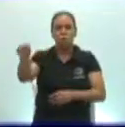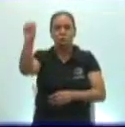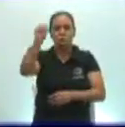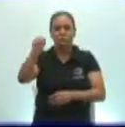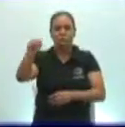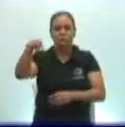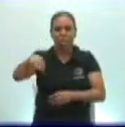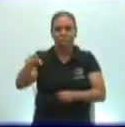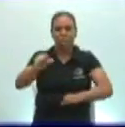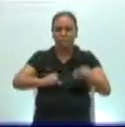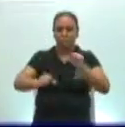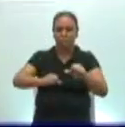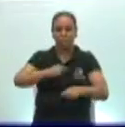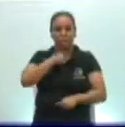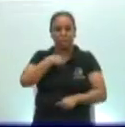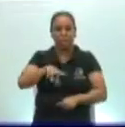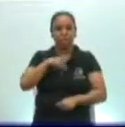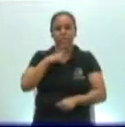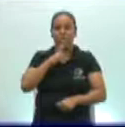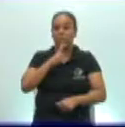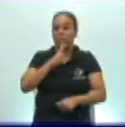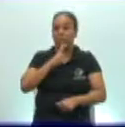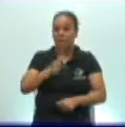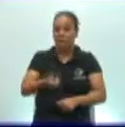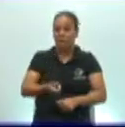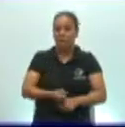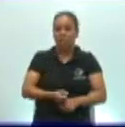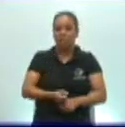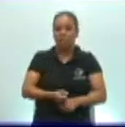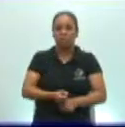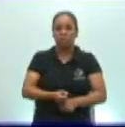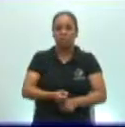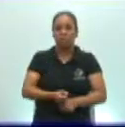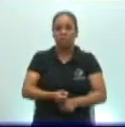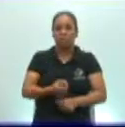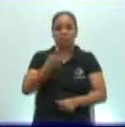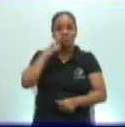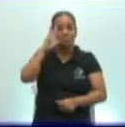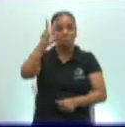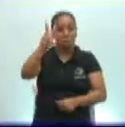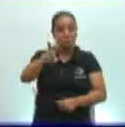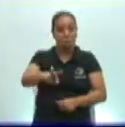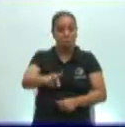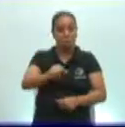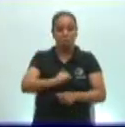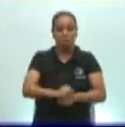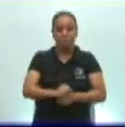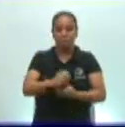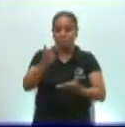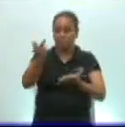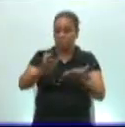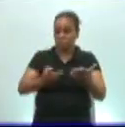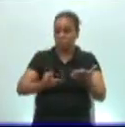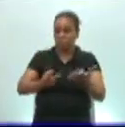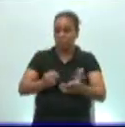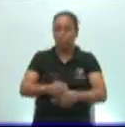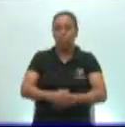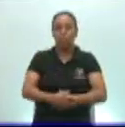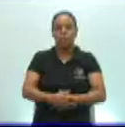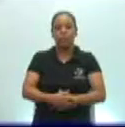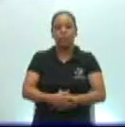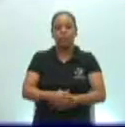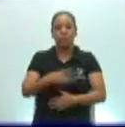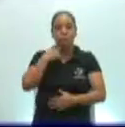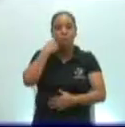ejemplo, estamos hablando del modelo molecular del agua y observen que hemos representado de